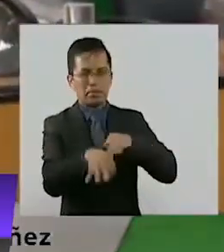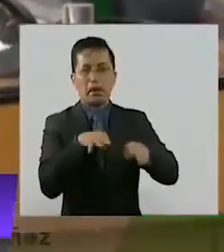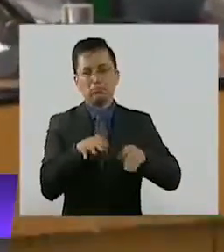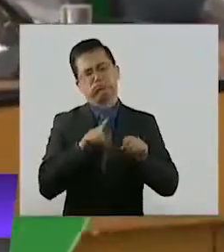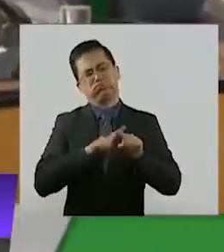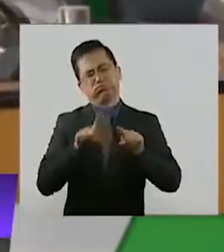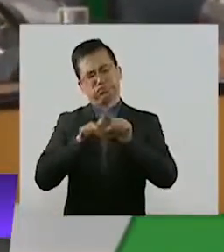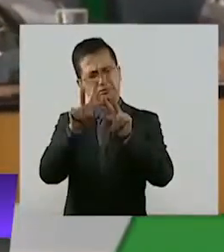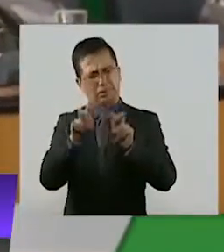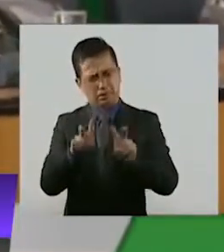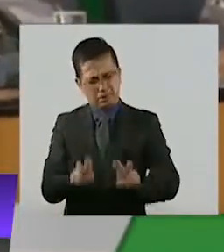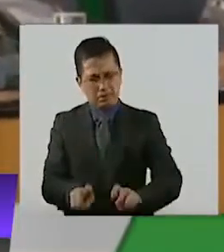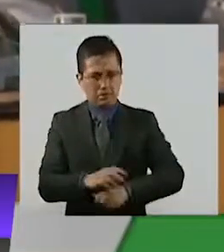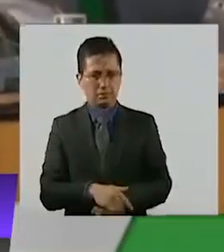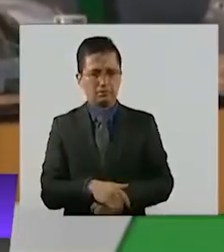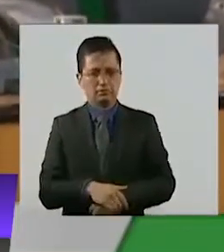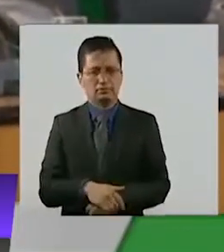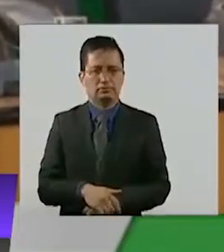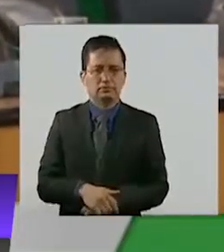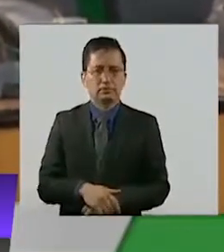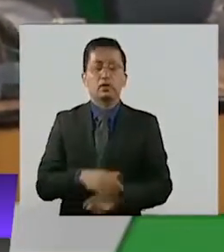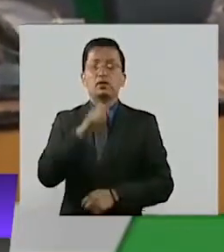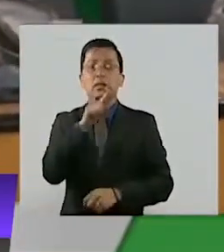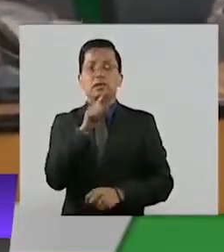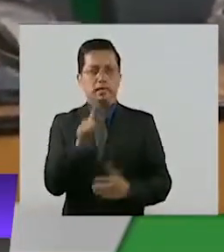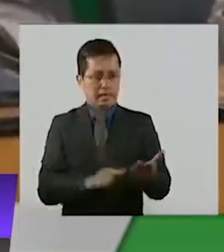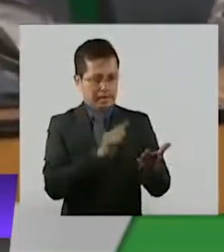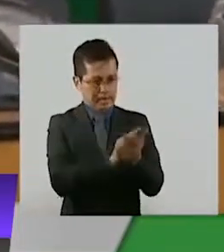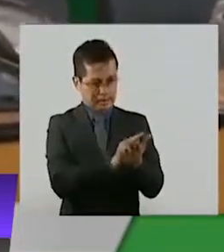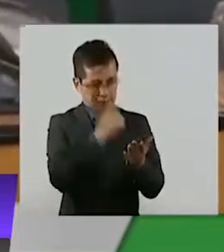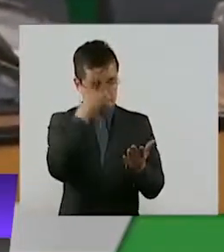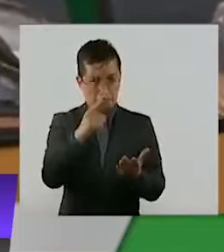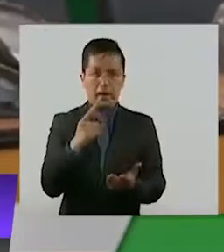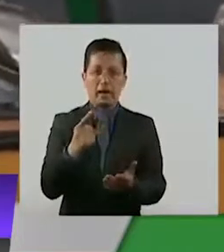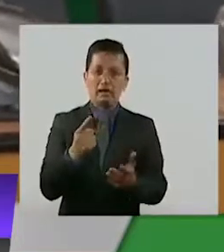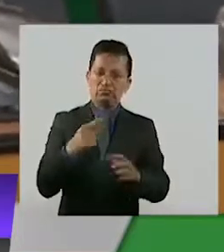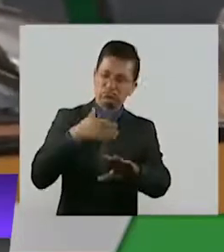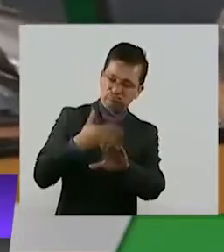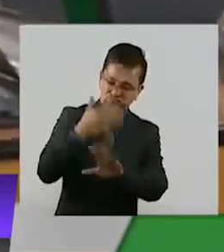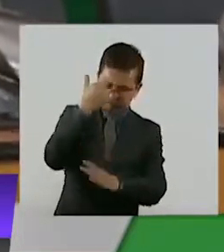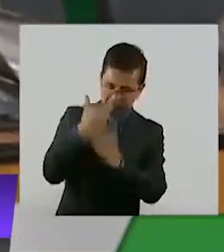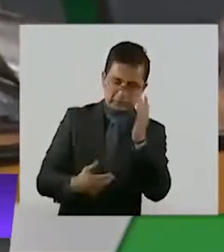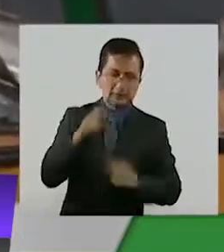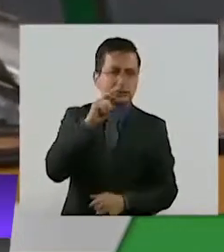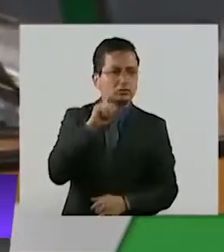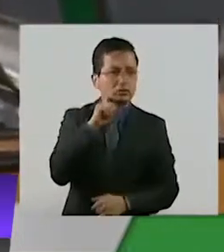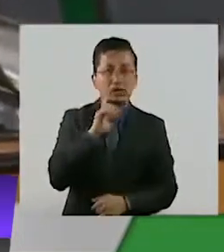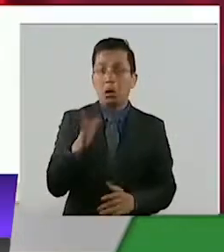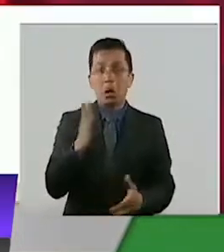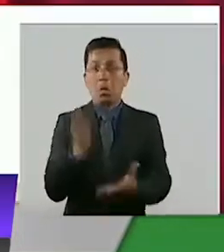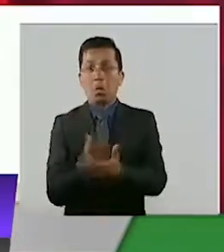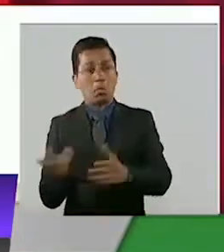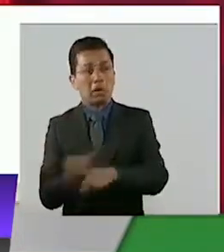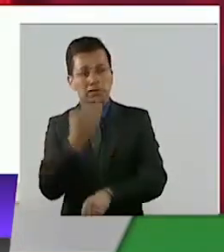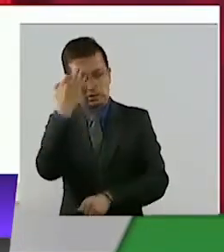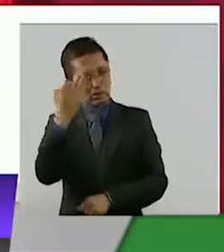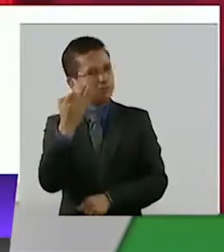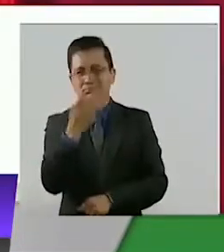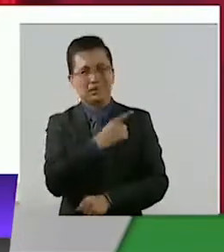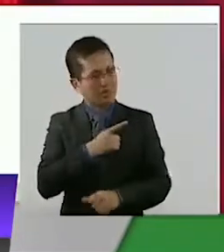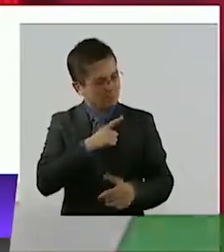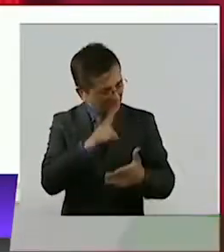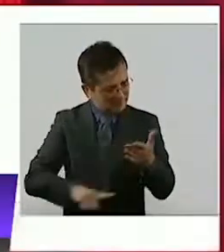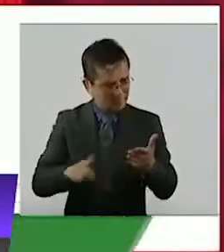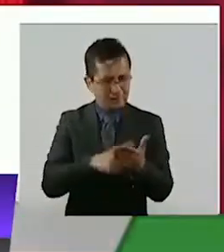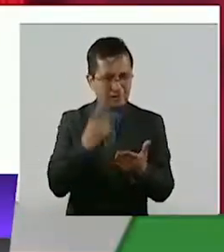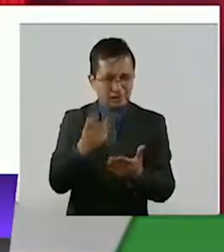Necesitamos también eliminar la prescripción en los delitos sexuales y delitos que vayan en contra de la libertad. Desde el Ejecutivo Federal y